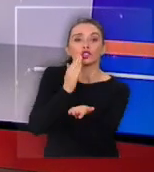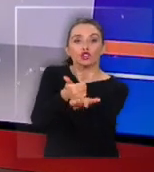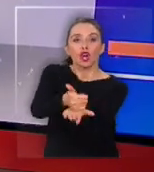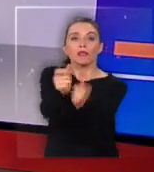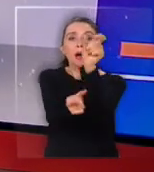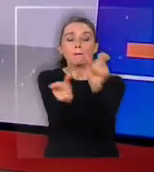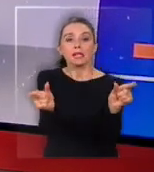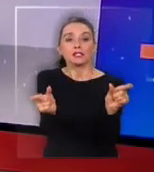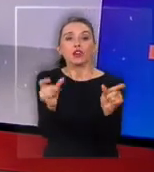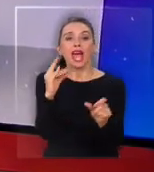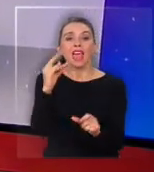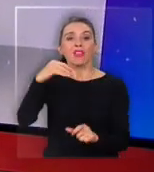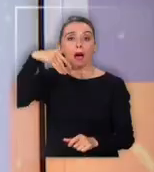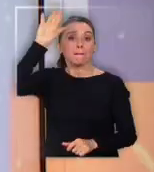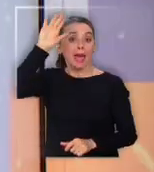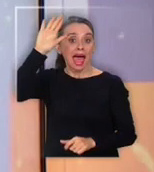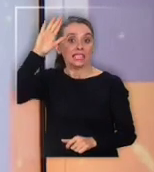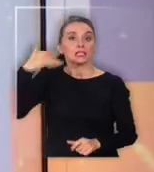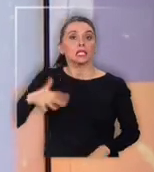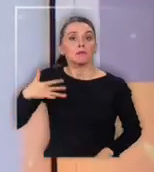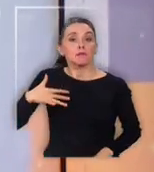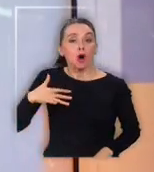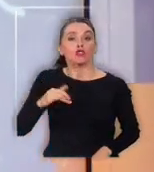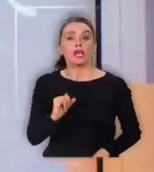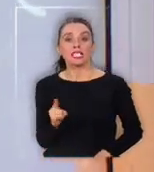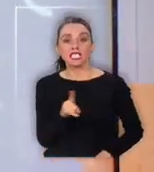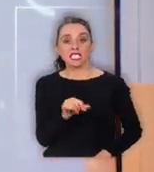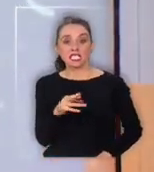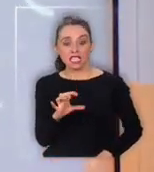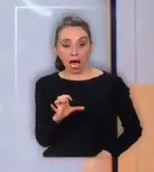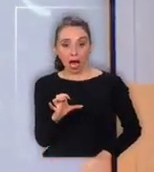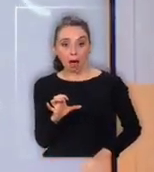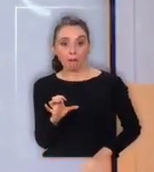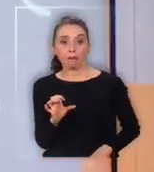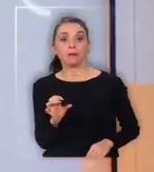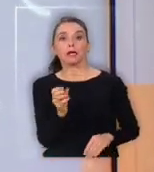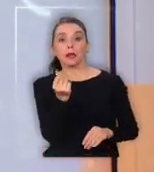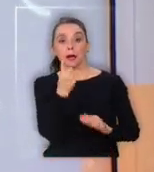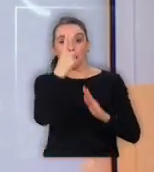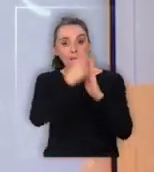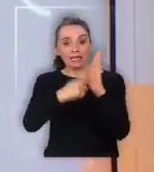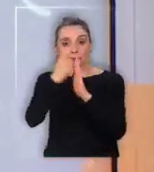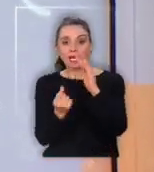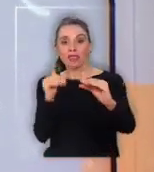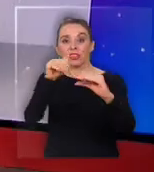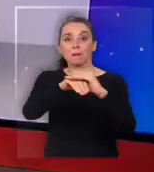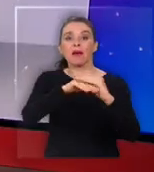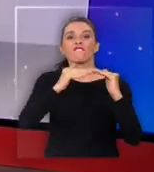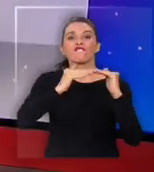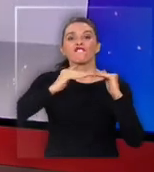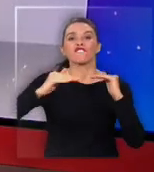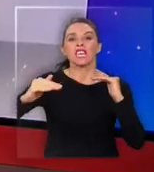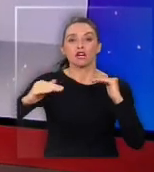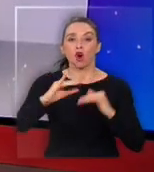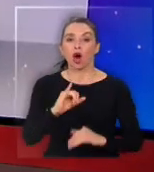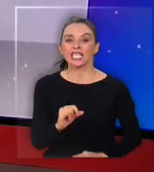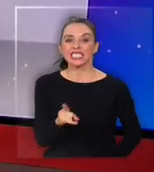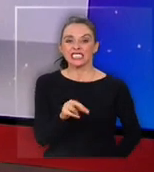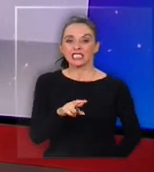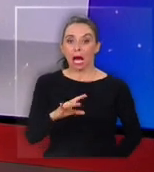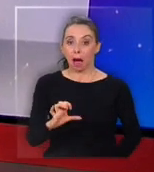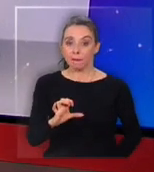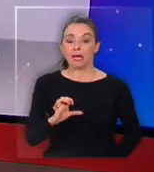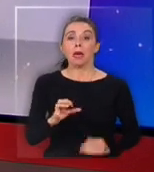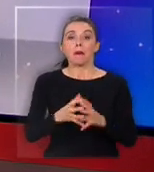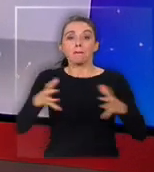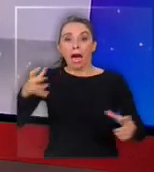gente de mayor edad, es muy importante. Aquí las ISAPRES depositan un monto mes a mes fijo y, de acuerdo a las ISAPRES, por ejemplo, que tengan